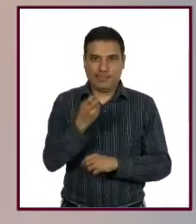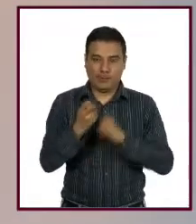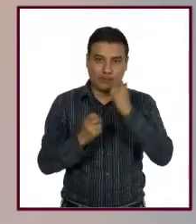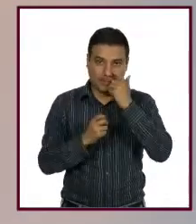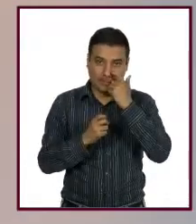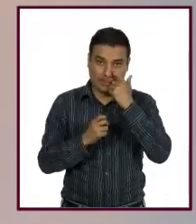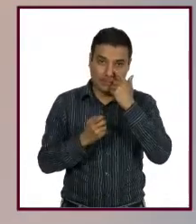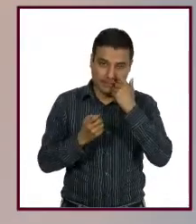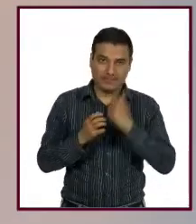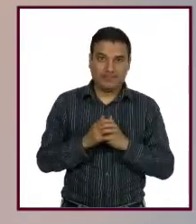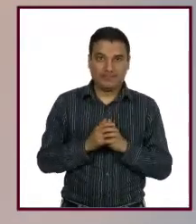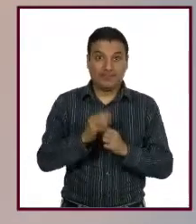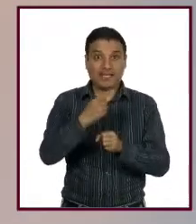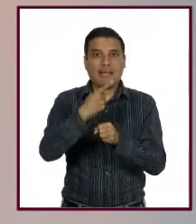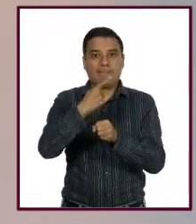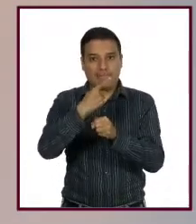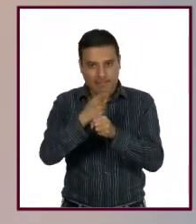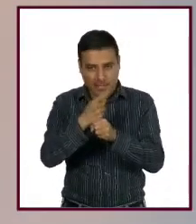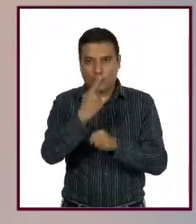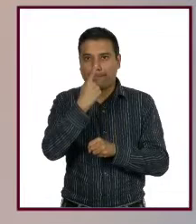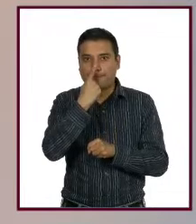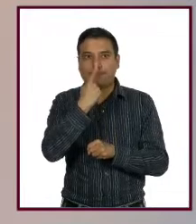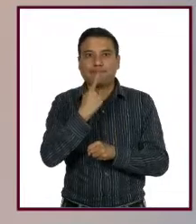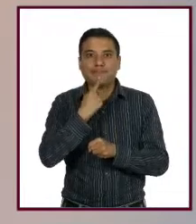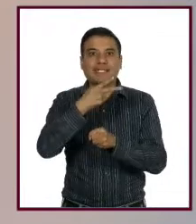órganos en órganos y